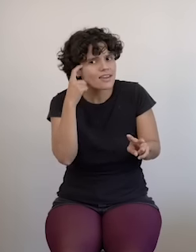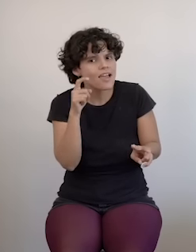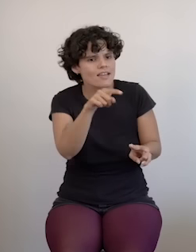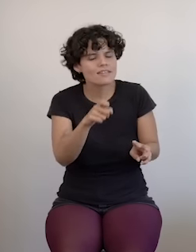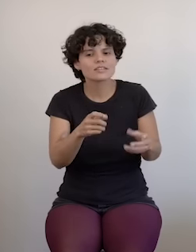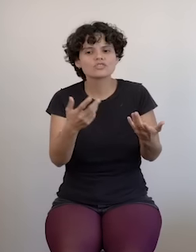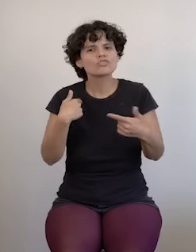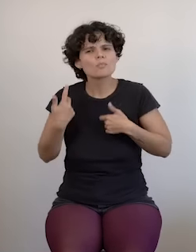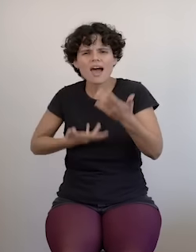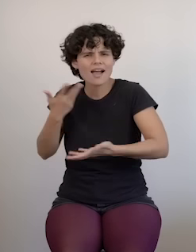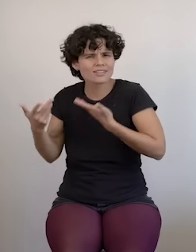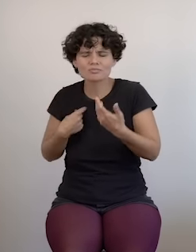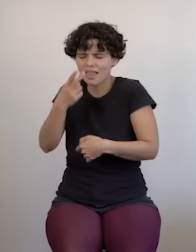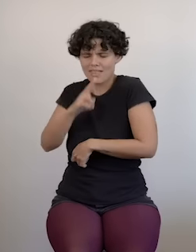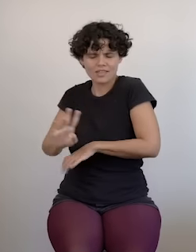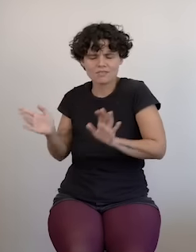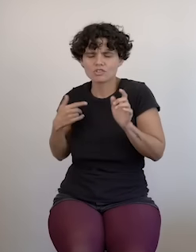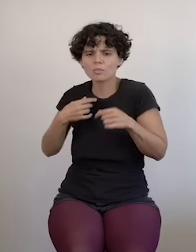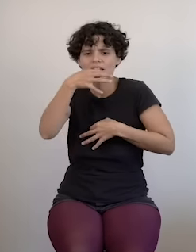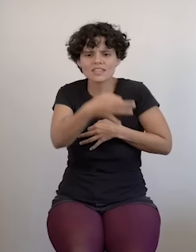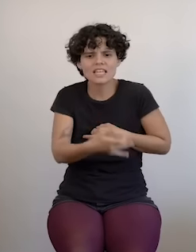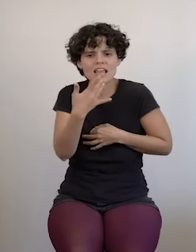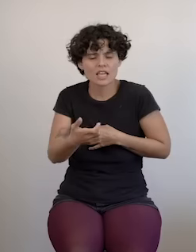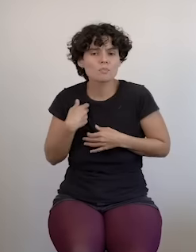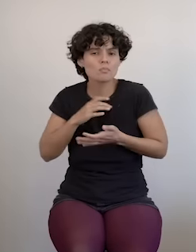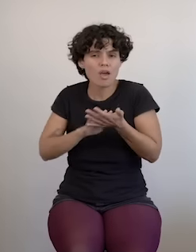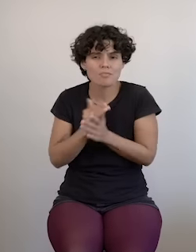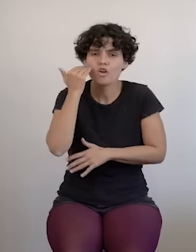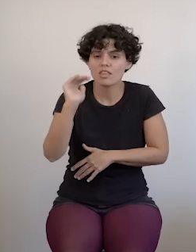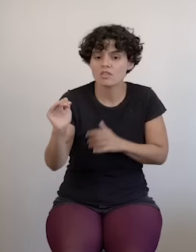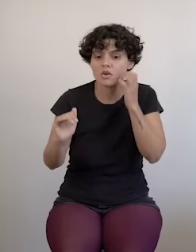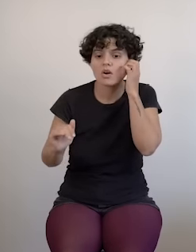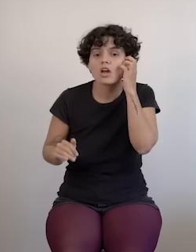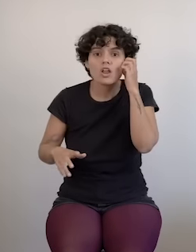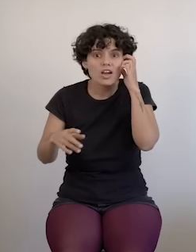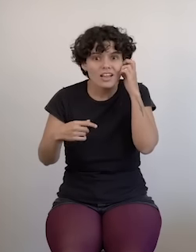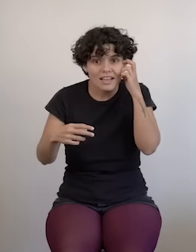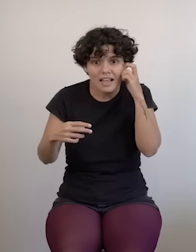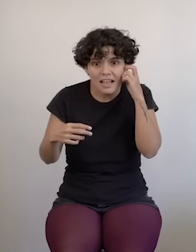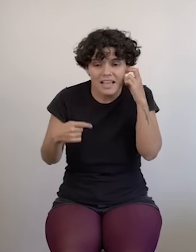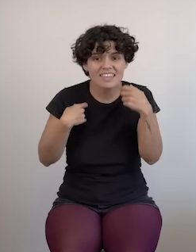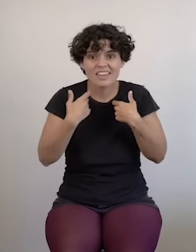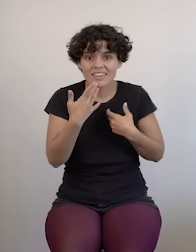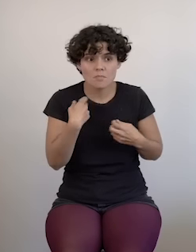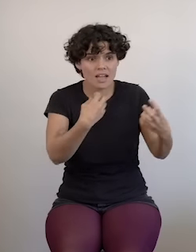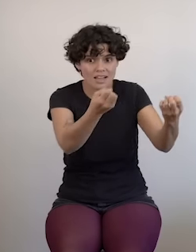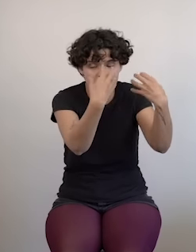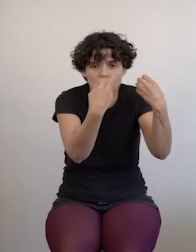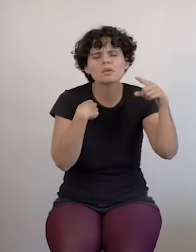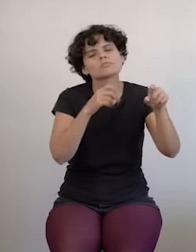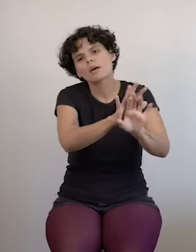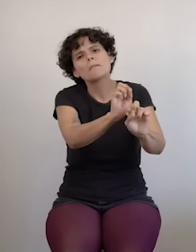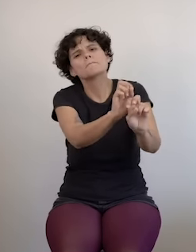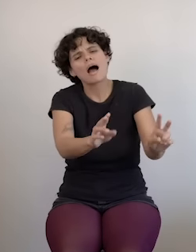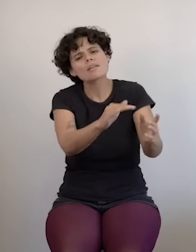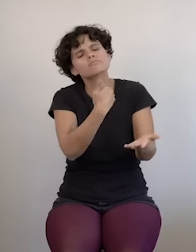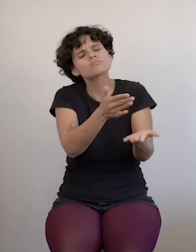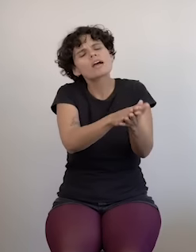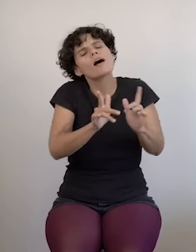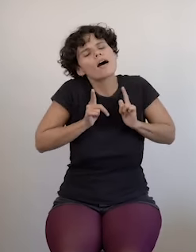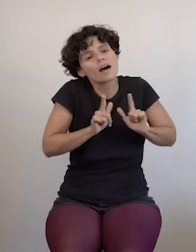es una leyenda, hermano. Si ese tema que yo le hice fue decirle que si yo veo a un cabro chico, yo, lo que me enseñó un mexicano a mí es que descansen en